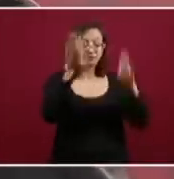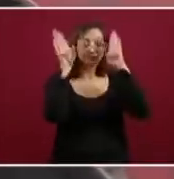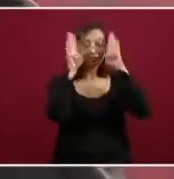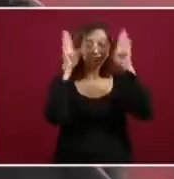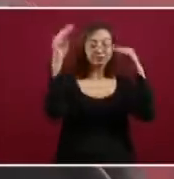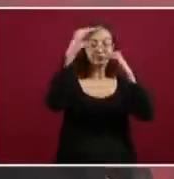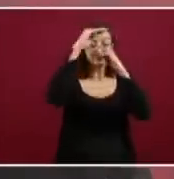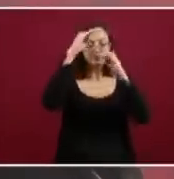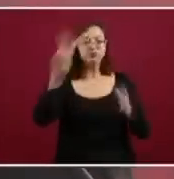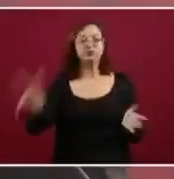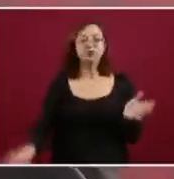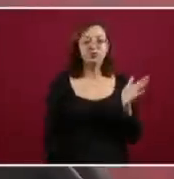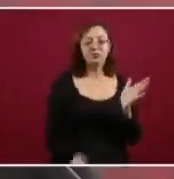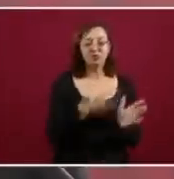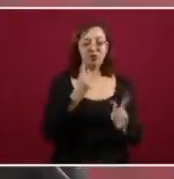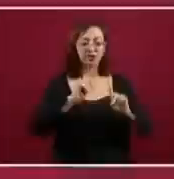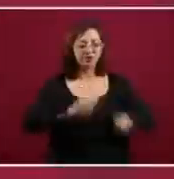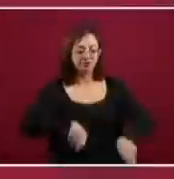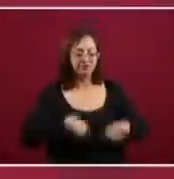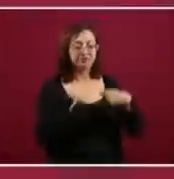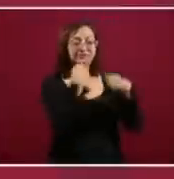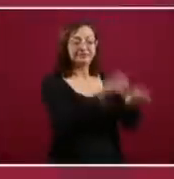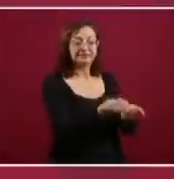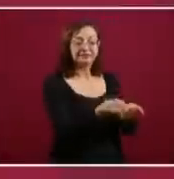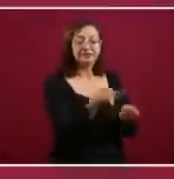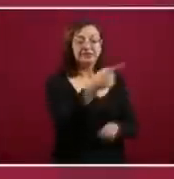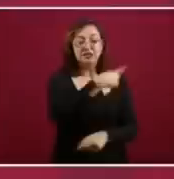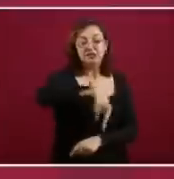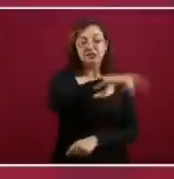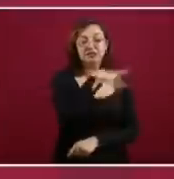los que se sentían dueños de mexico